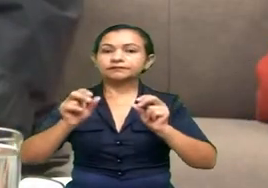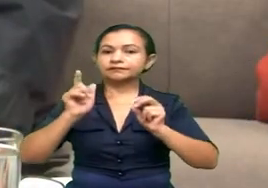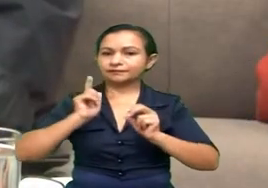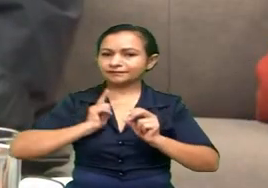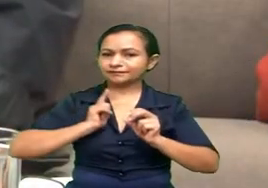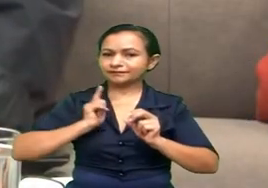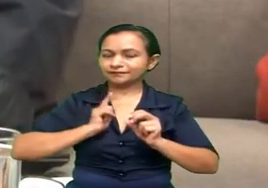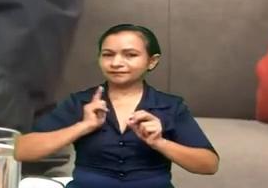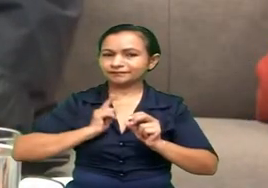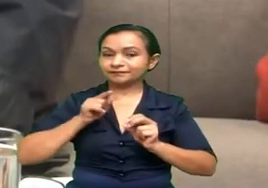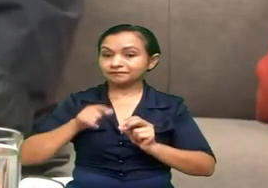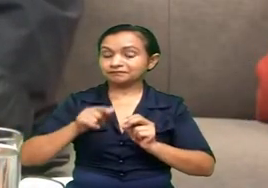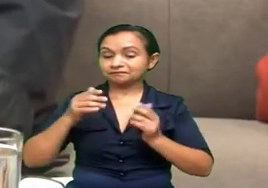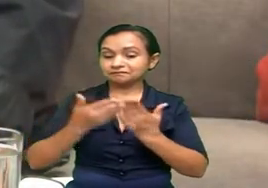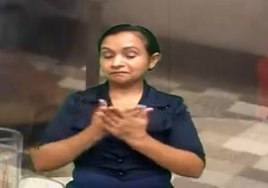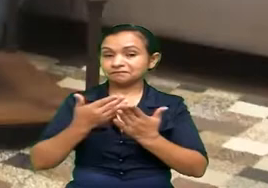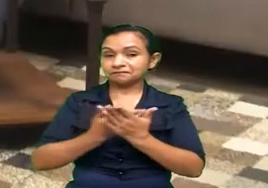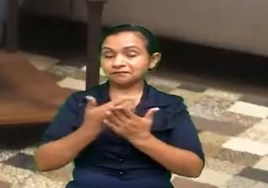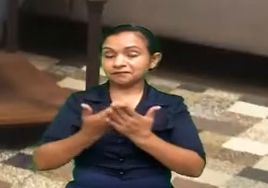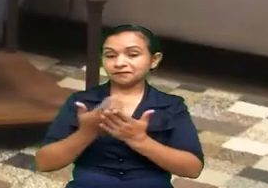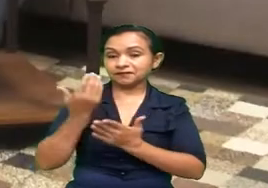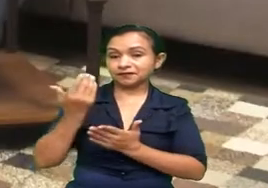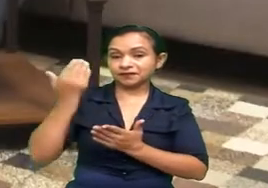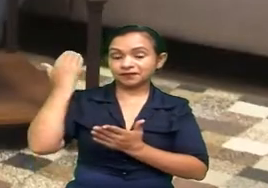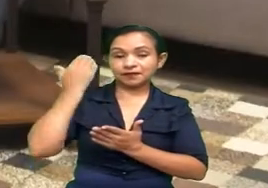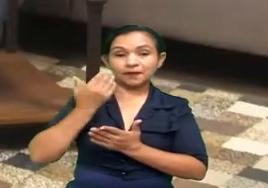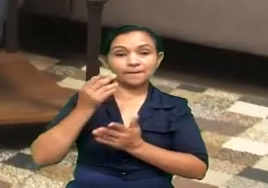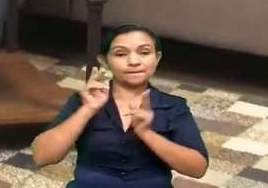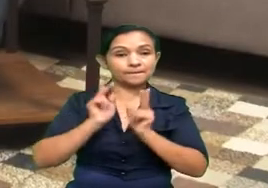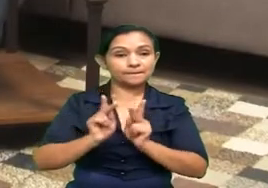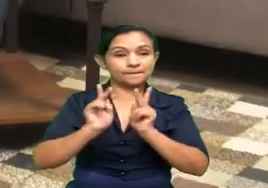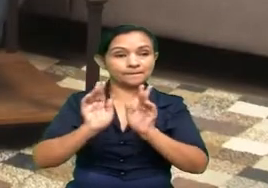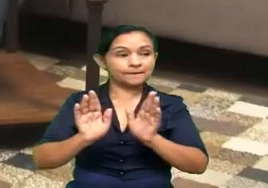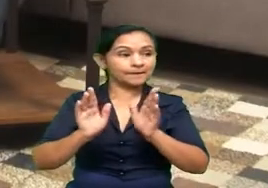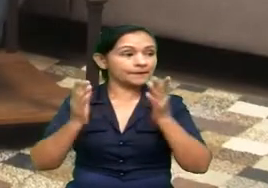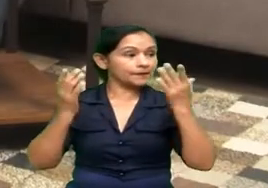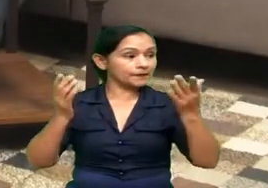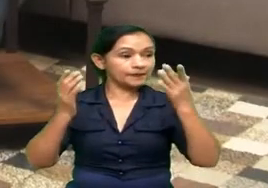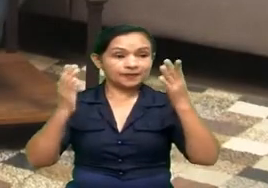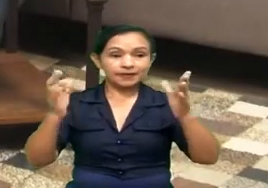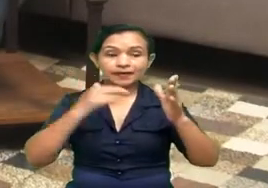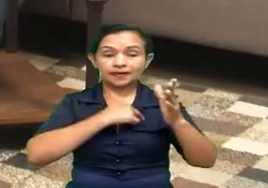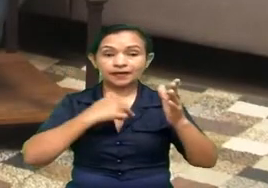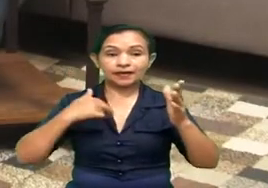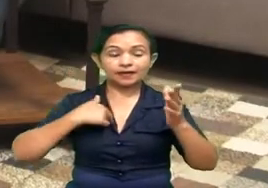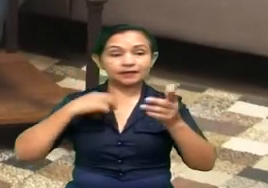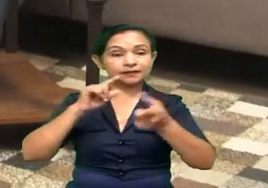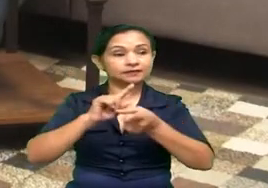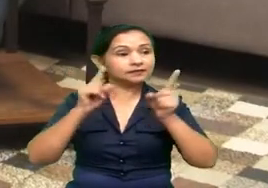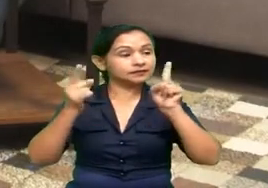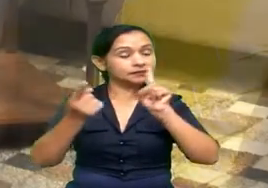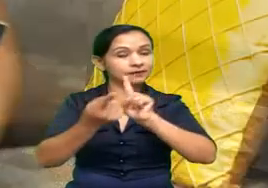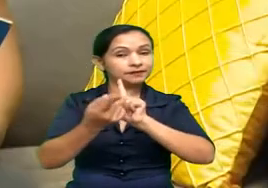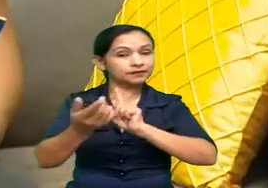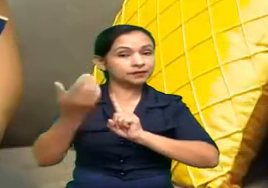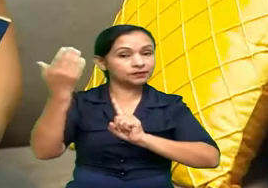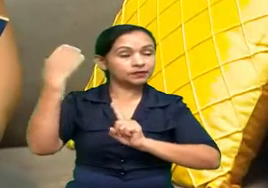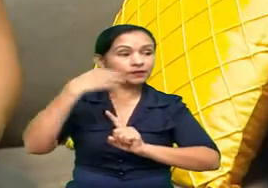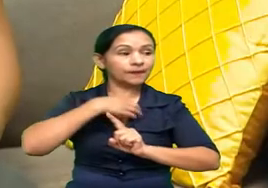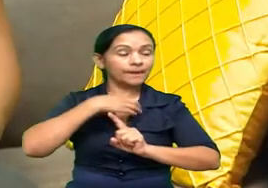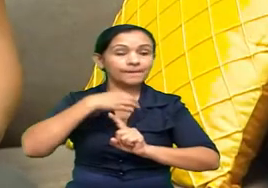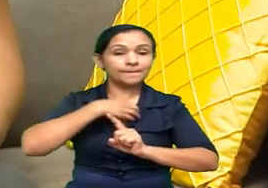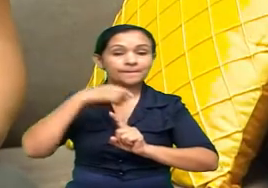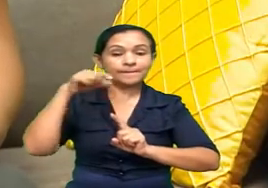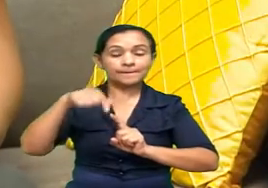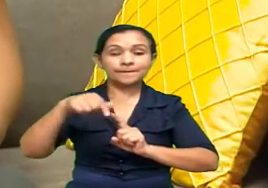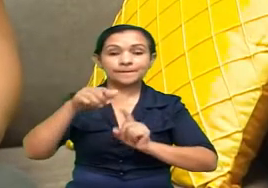publicaciones sobre momentos históricos, personajes que han hecho el cambio en nuestra historia. Y en particular este